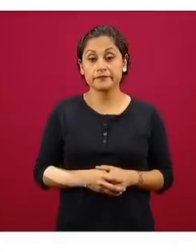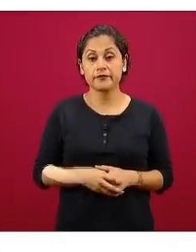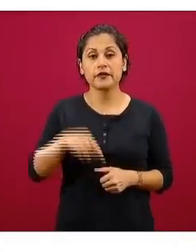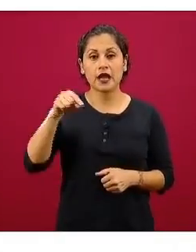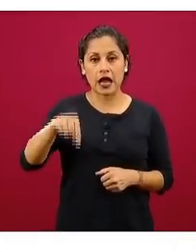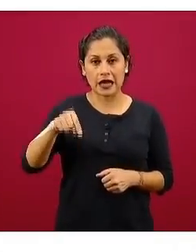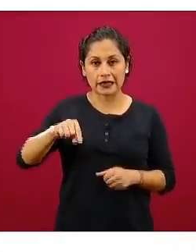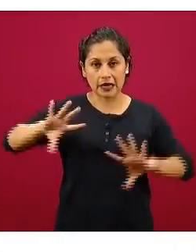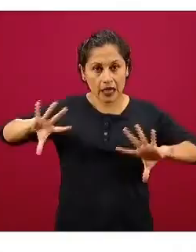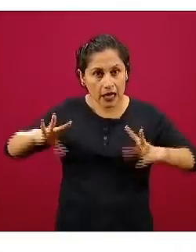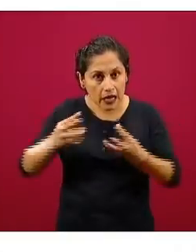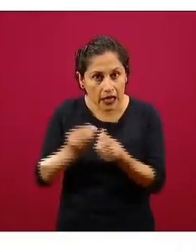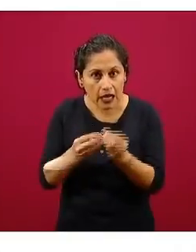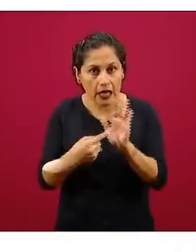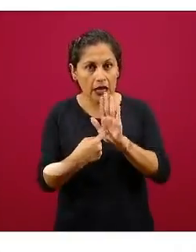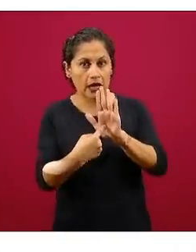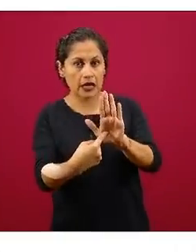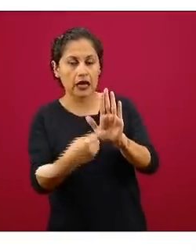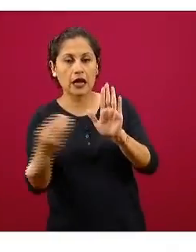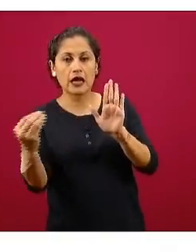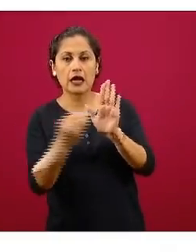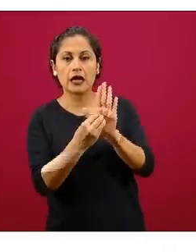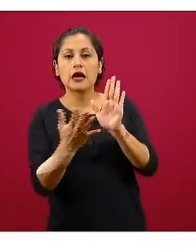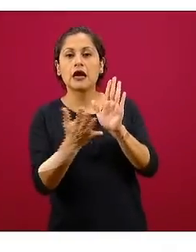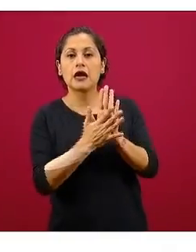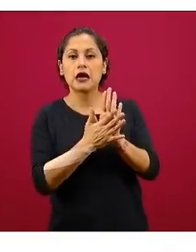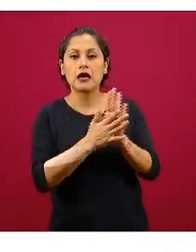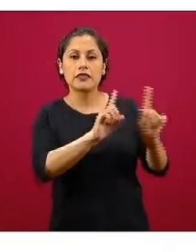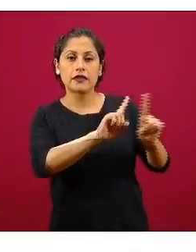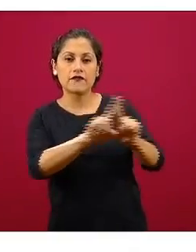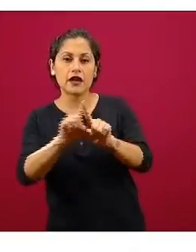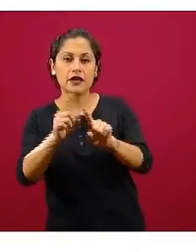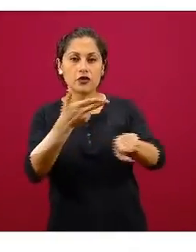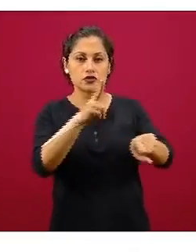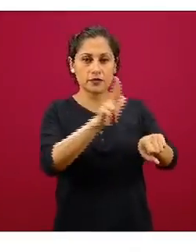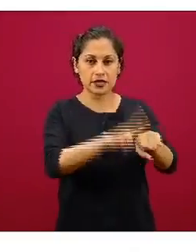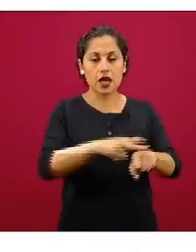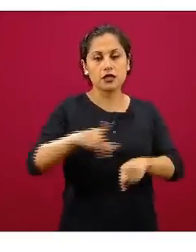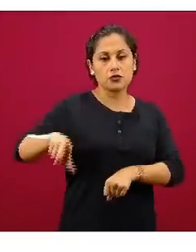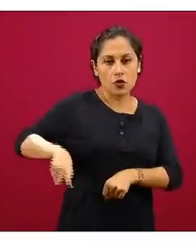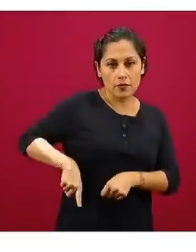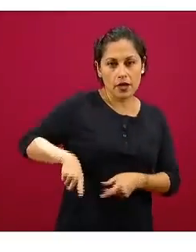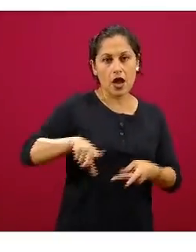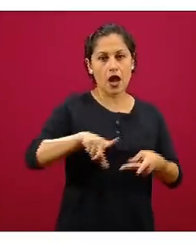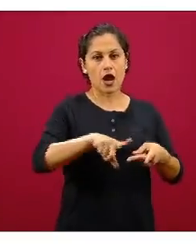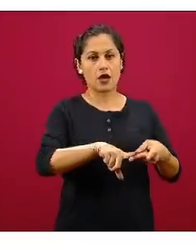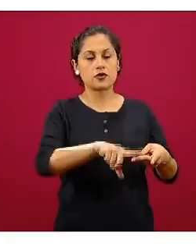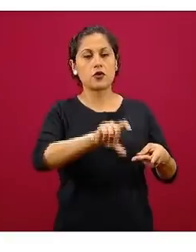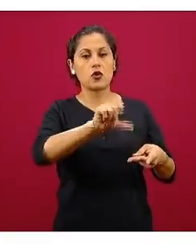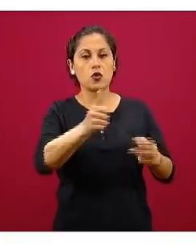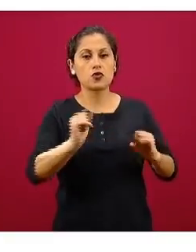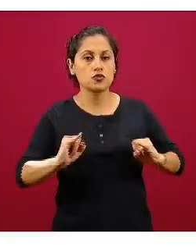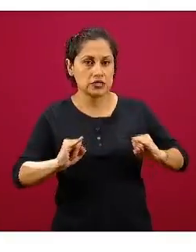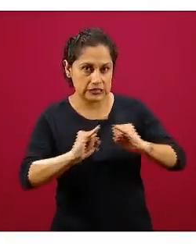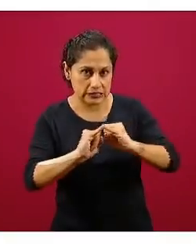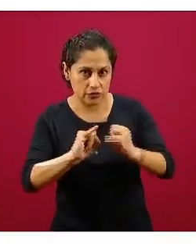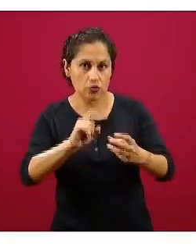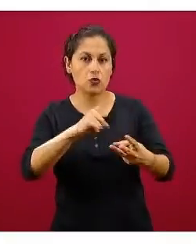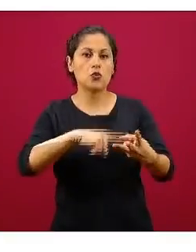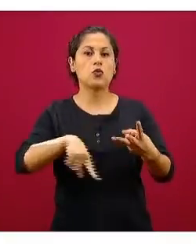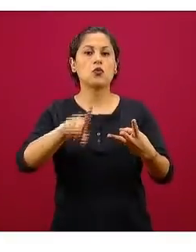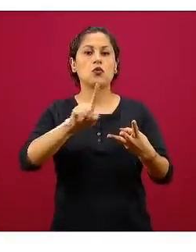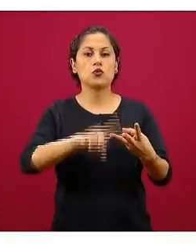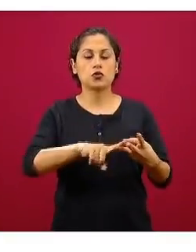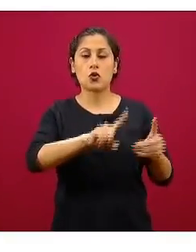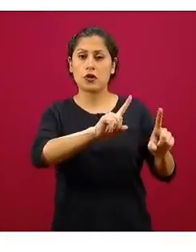salud de todas las instituciones, no solamente es de la Secretaría o los servicios estatales de salud, también donde están presentes